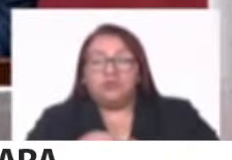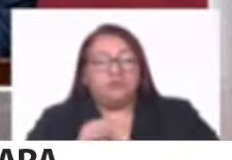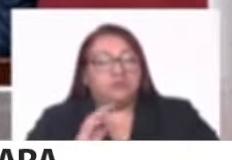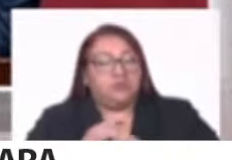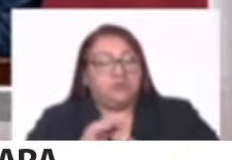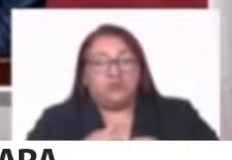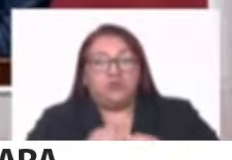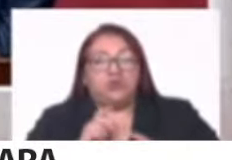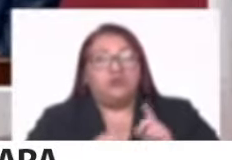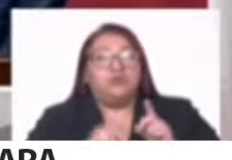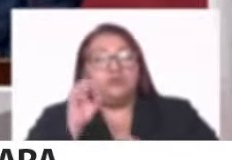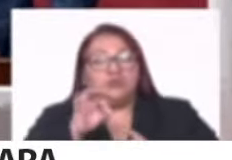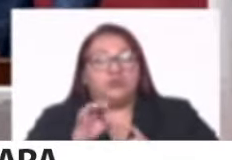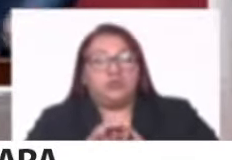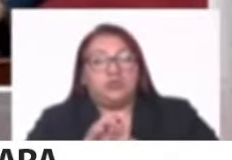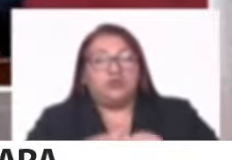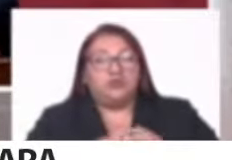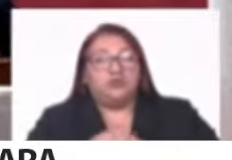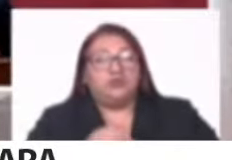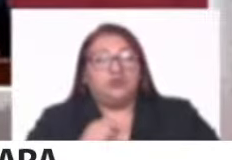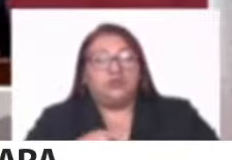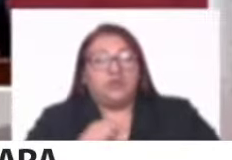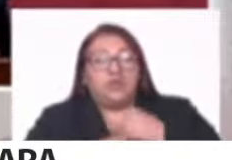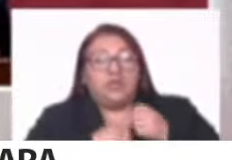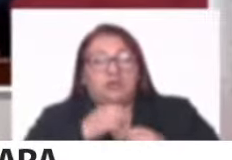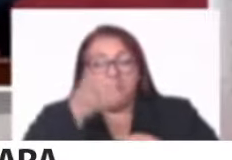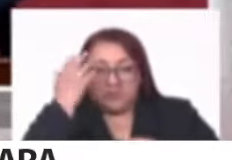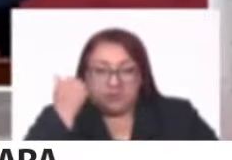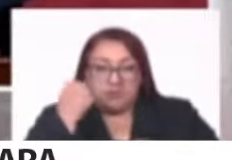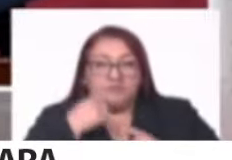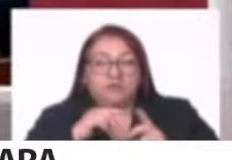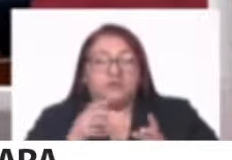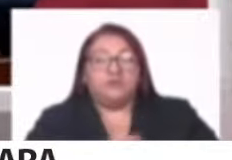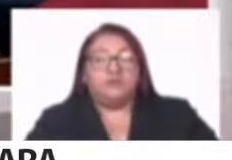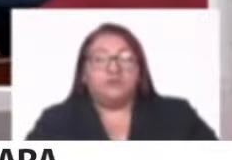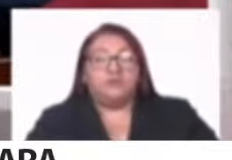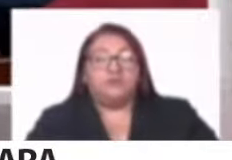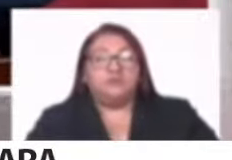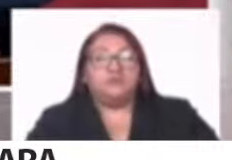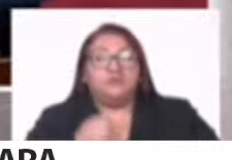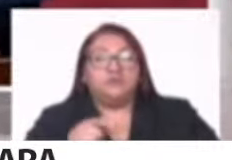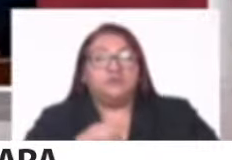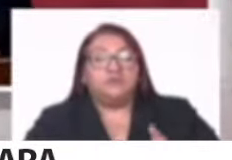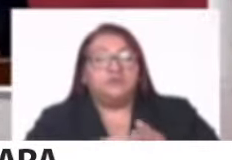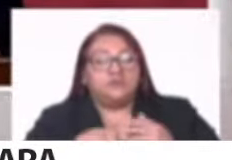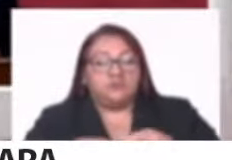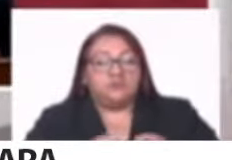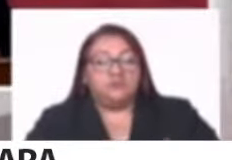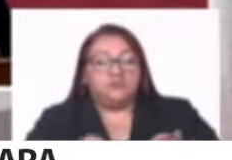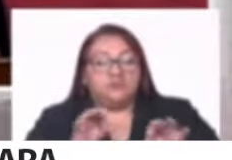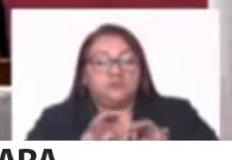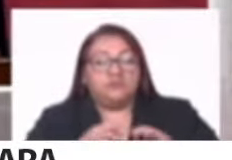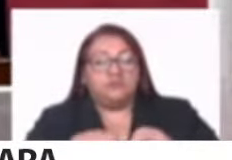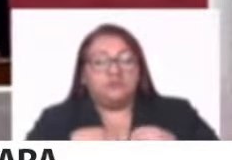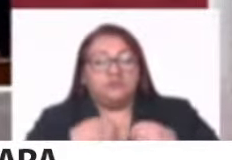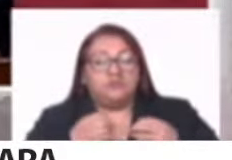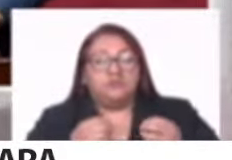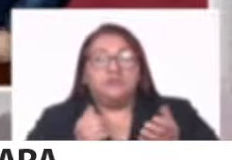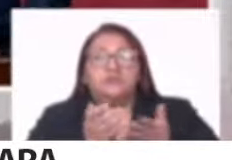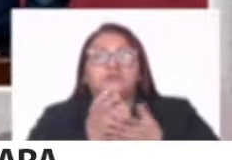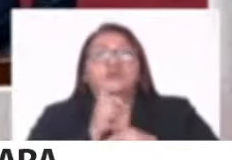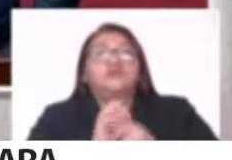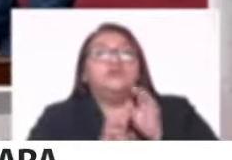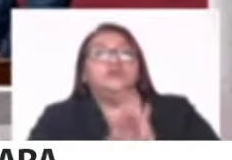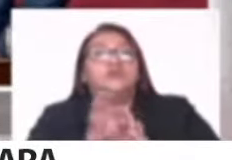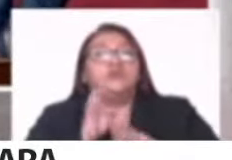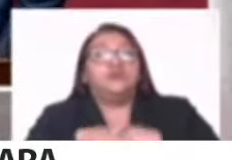del 11% con respecto al presupuesto del año pasado. Este presupuesto prioriza la educación superior